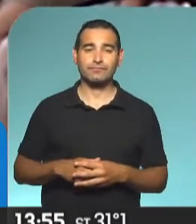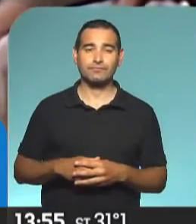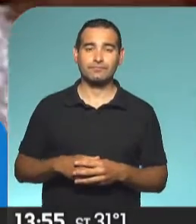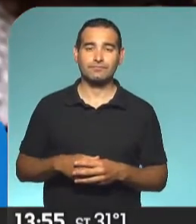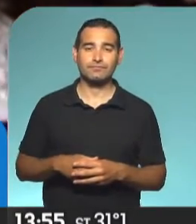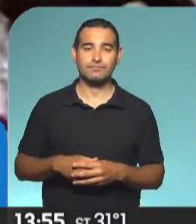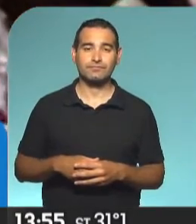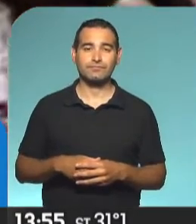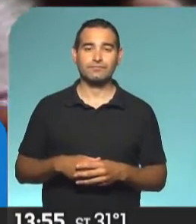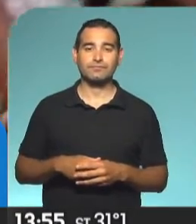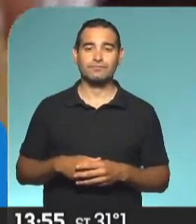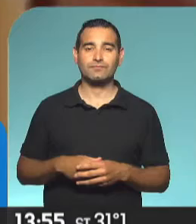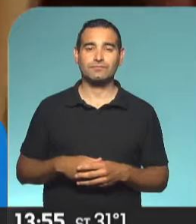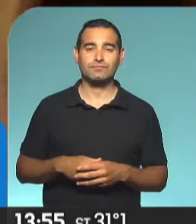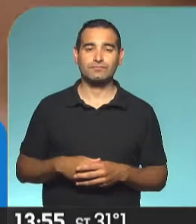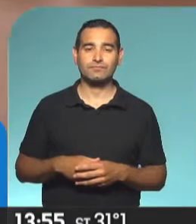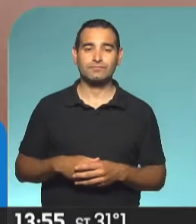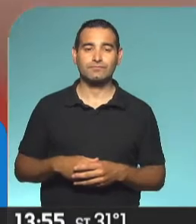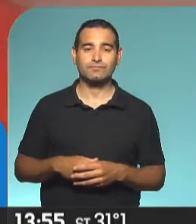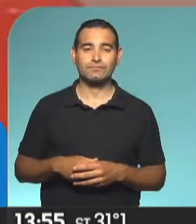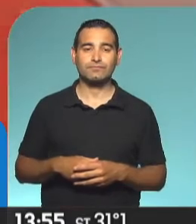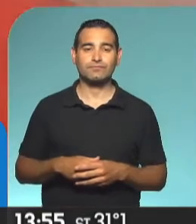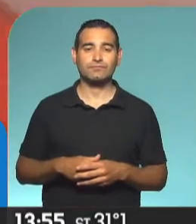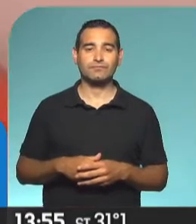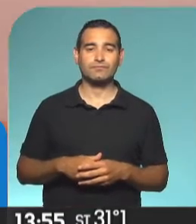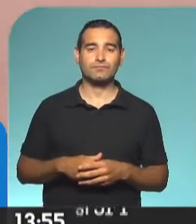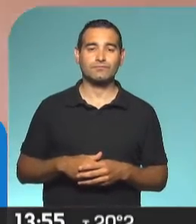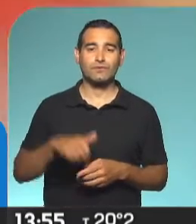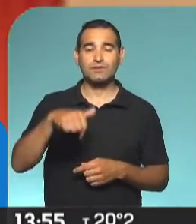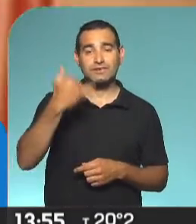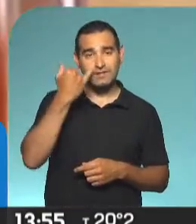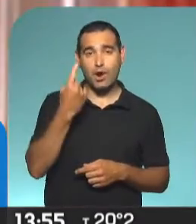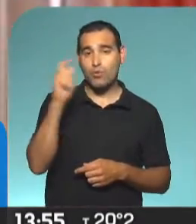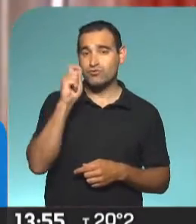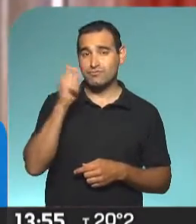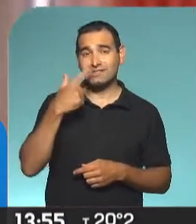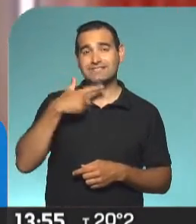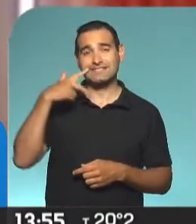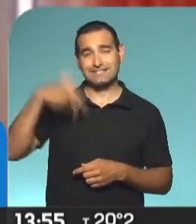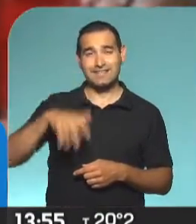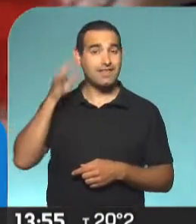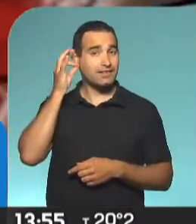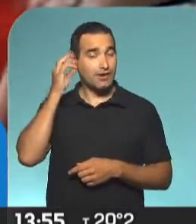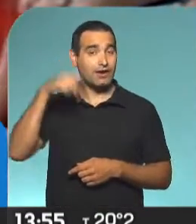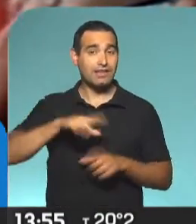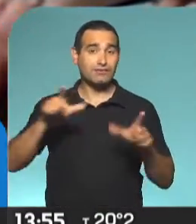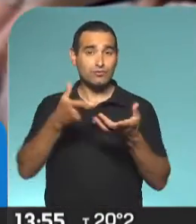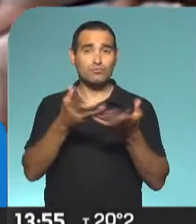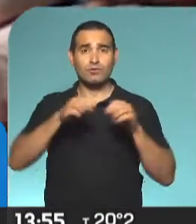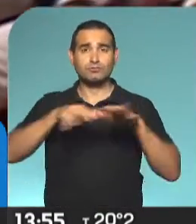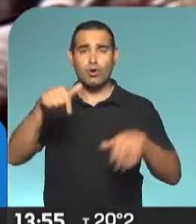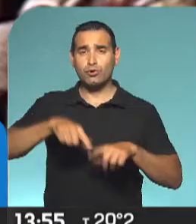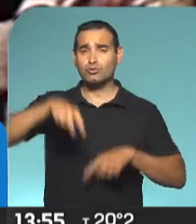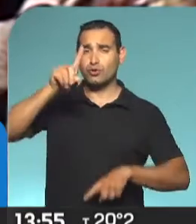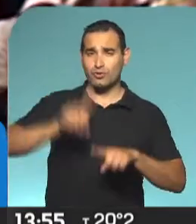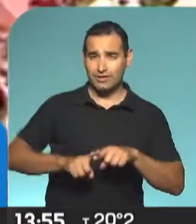en esta Navidad maradoniana, en este día, un mes sin Diego. Hay mucho material en los medios públicos. Durante todo el día, en